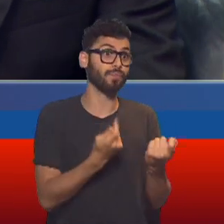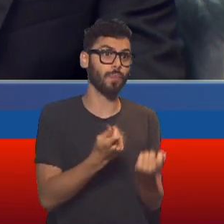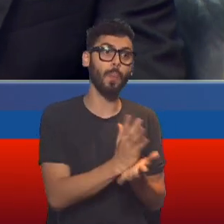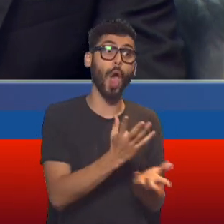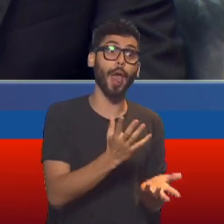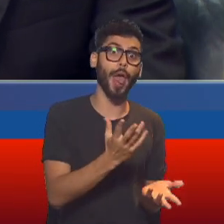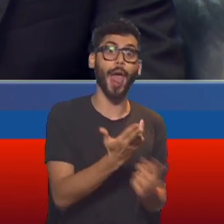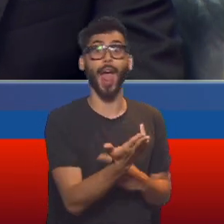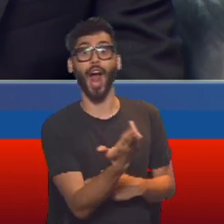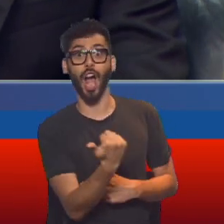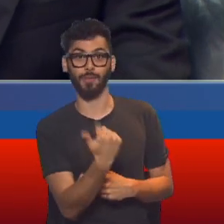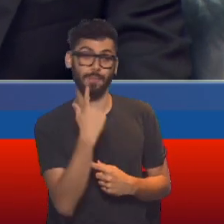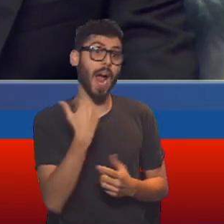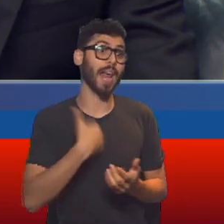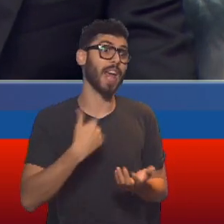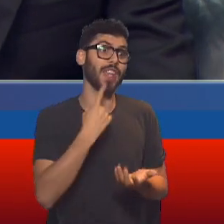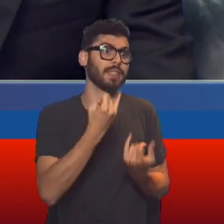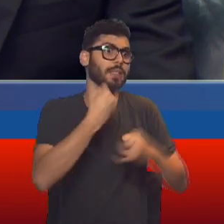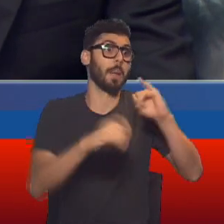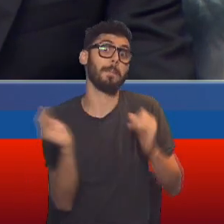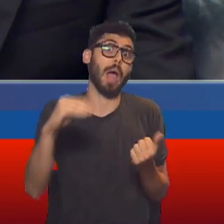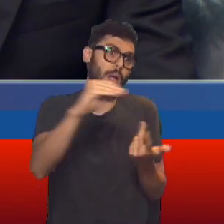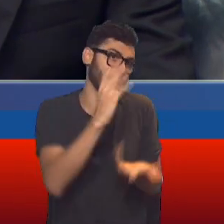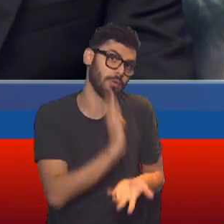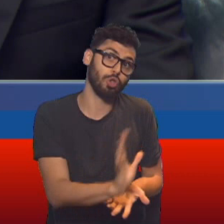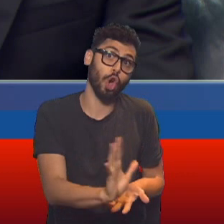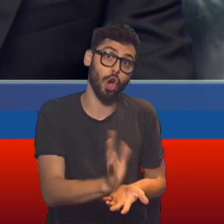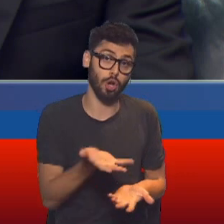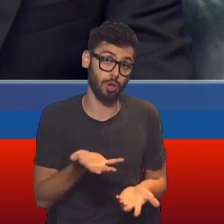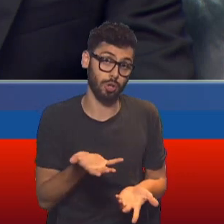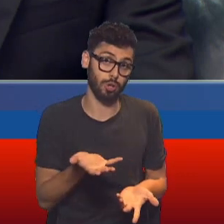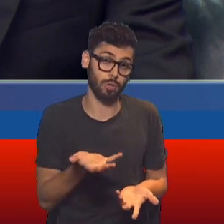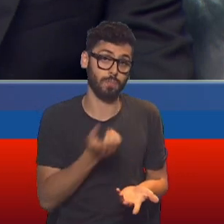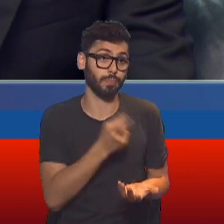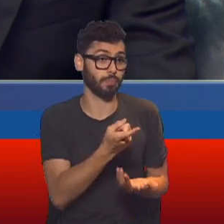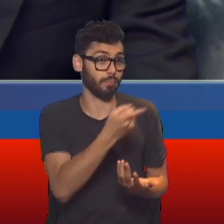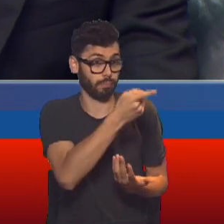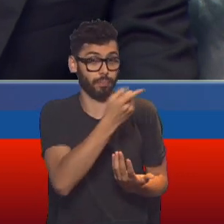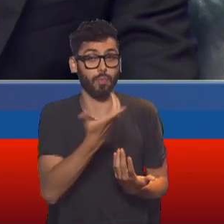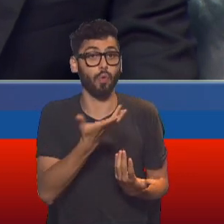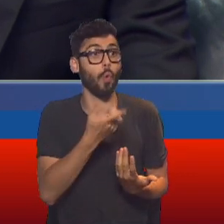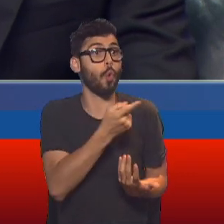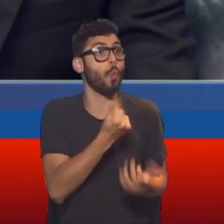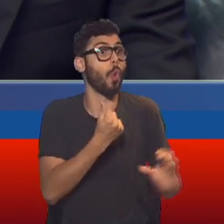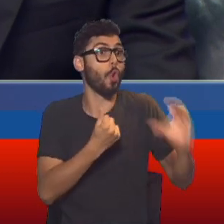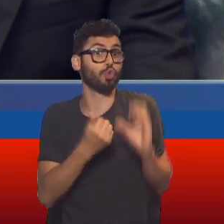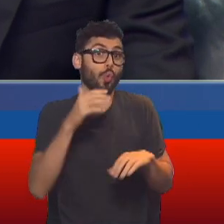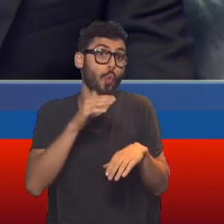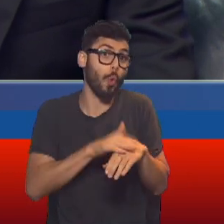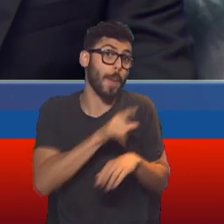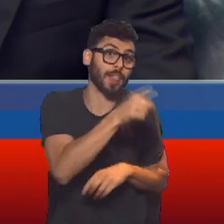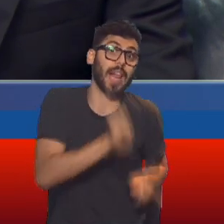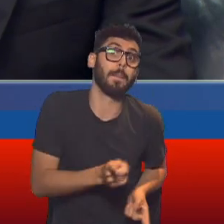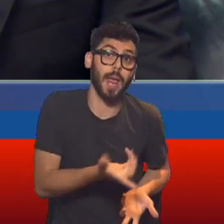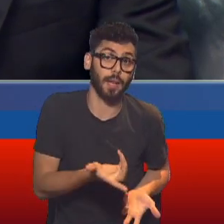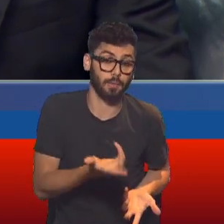especialmente a la sobretasa. La Argentina dice no me cobres la sobretasa que está planteada, ya que vos sos copartícipe de haber generado este endeudamiento